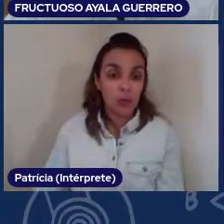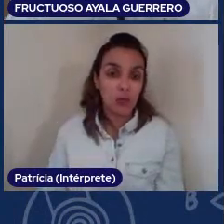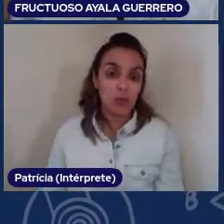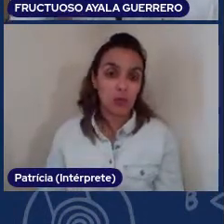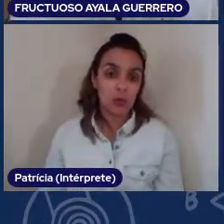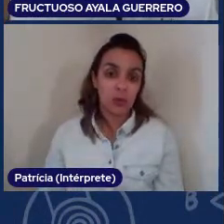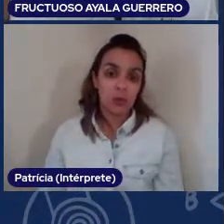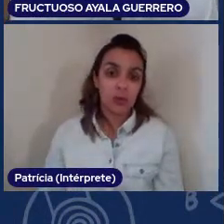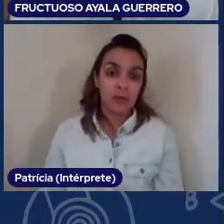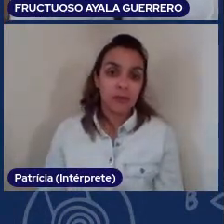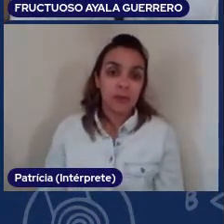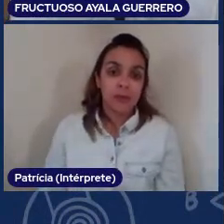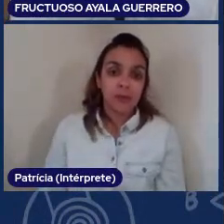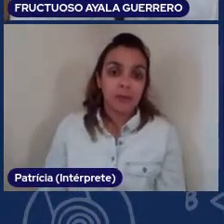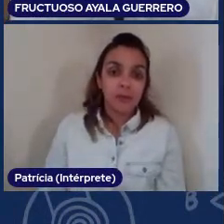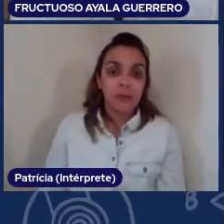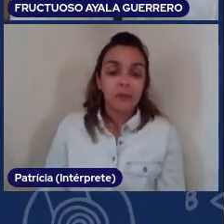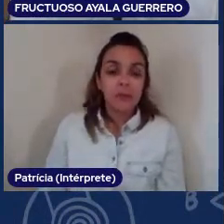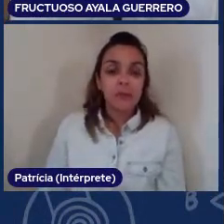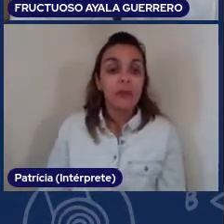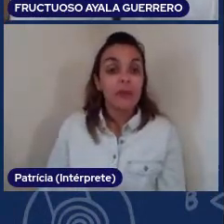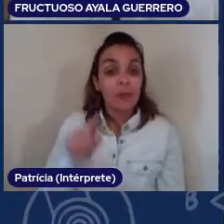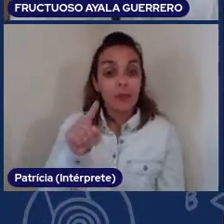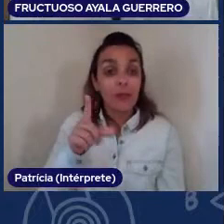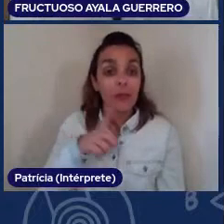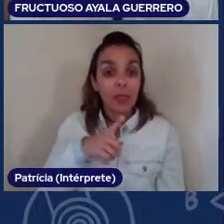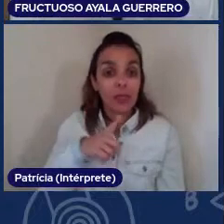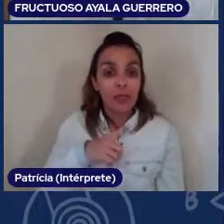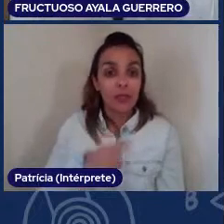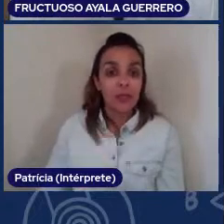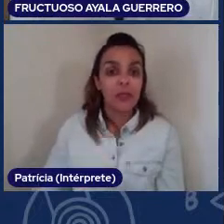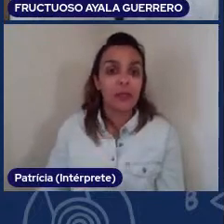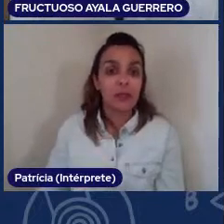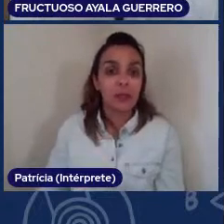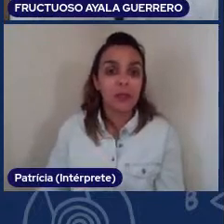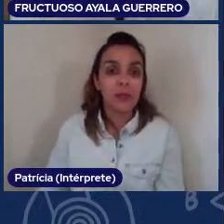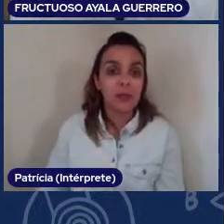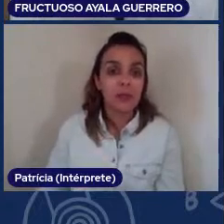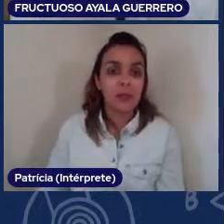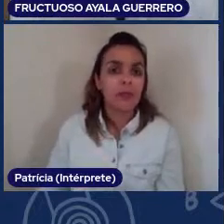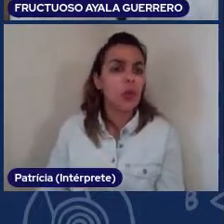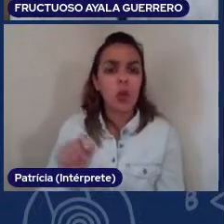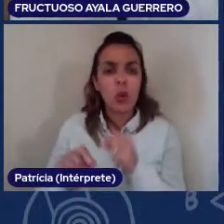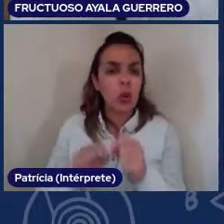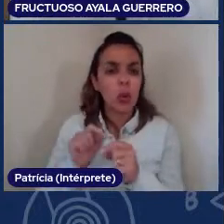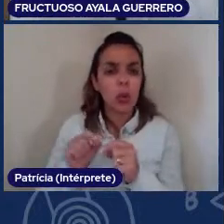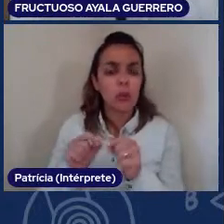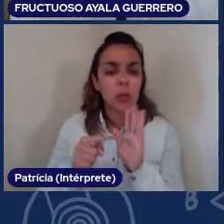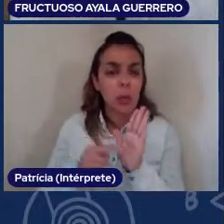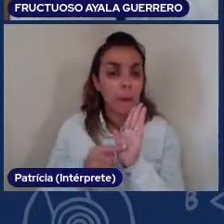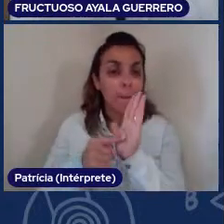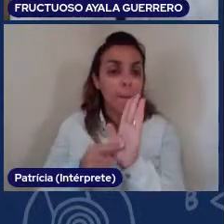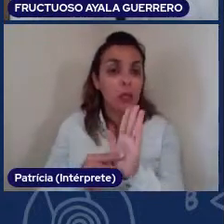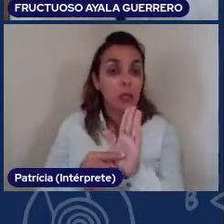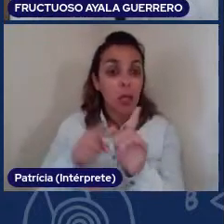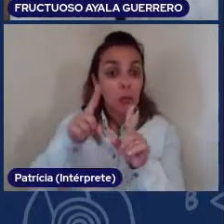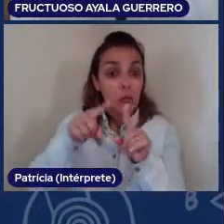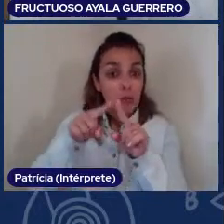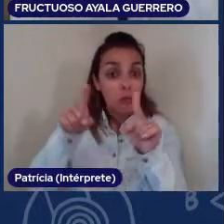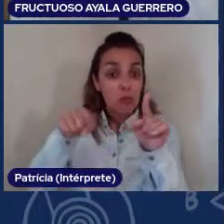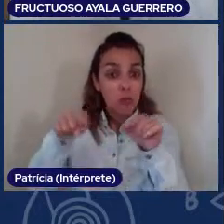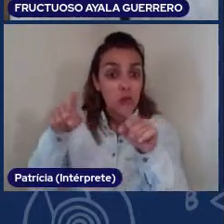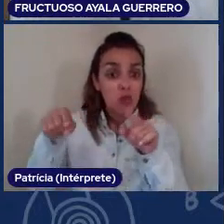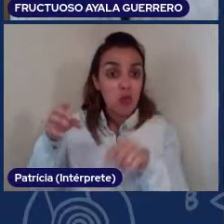Y aquí tenemos un himnograma. ¿Qué es un himnograma? Una representación gráfica de una noche